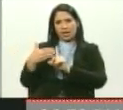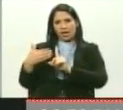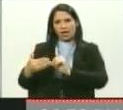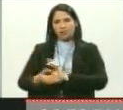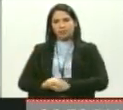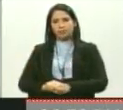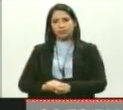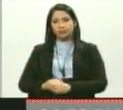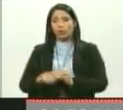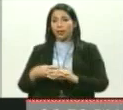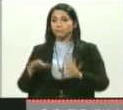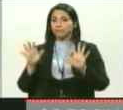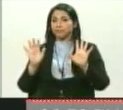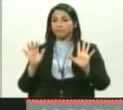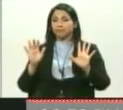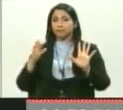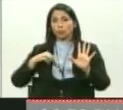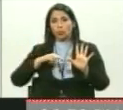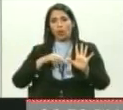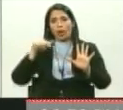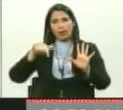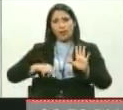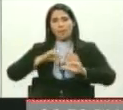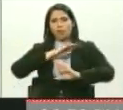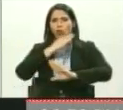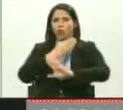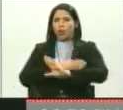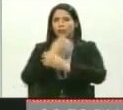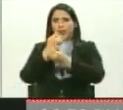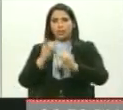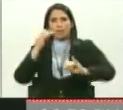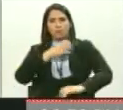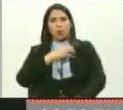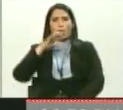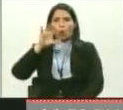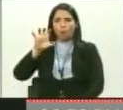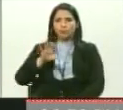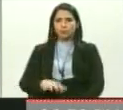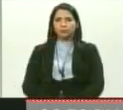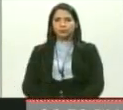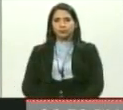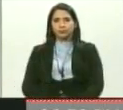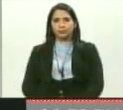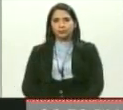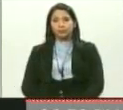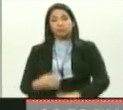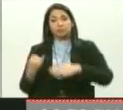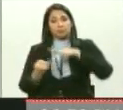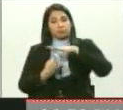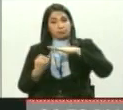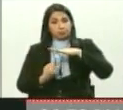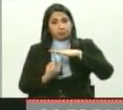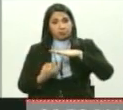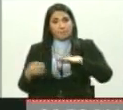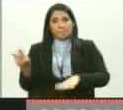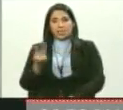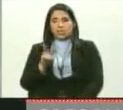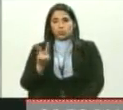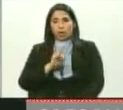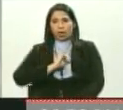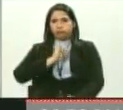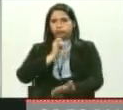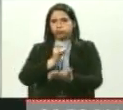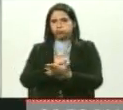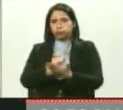y bueno, aquí vamos fortaleciendo la independencia, la soberanía, la institucionalidad de Venezuela.